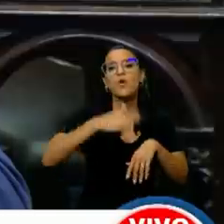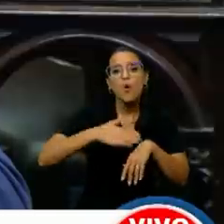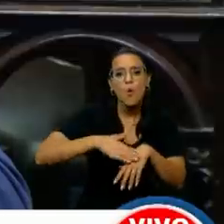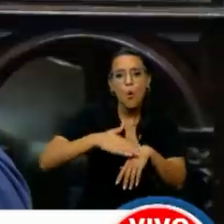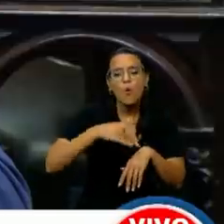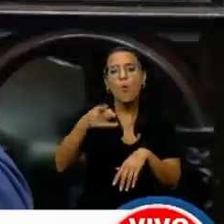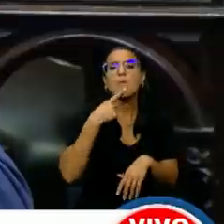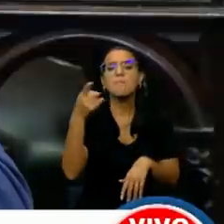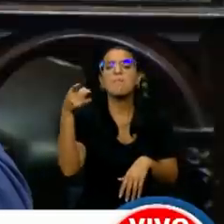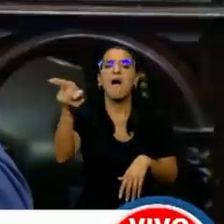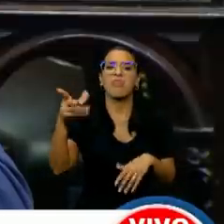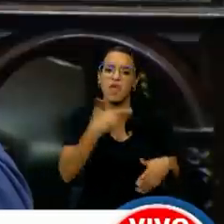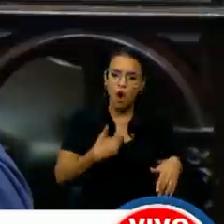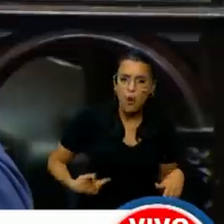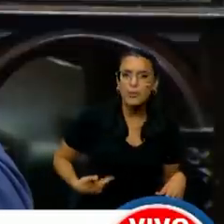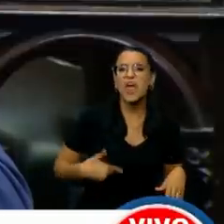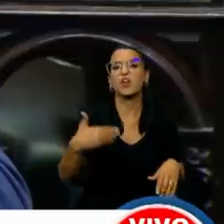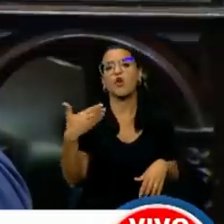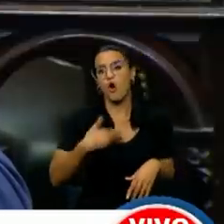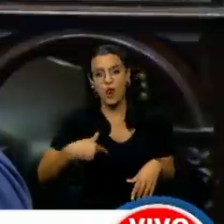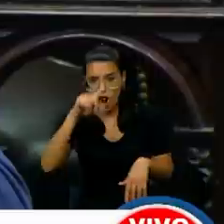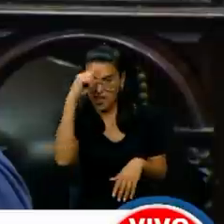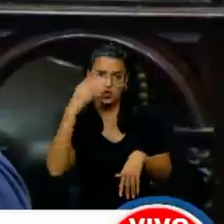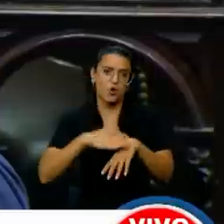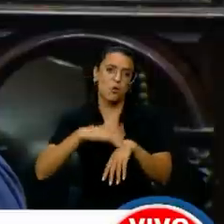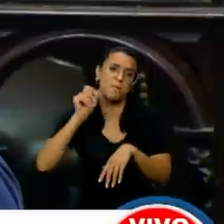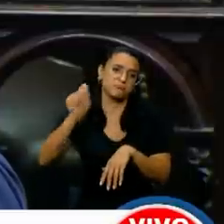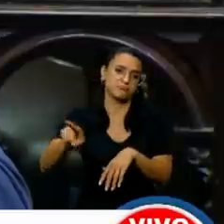del oficialismo y del gobierno nacional